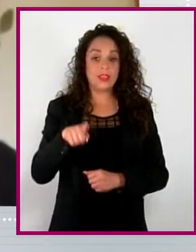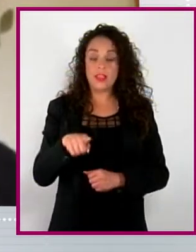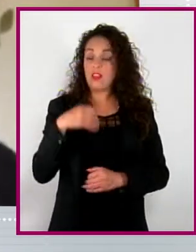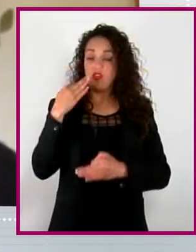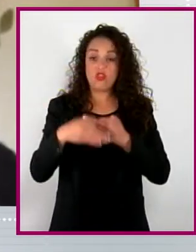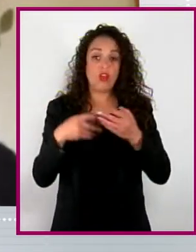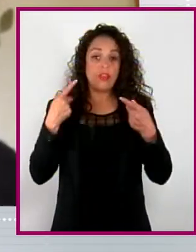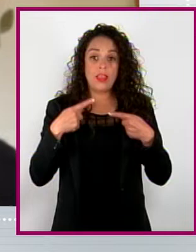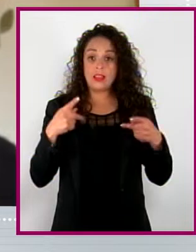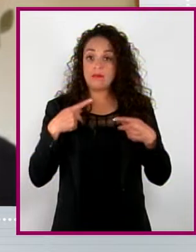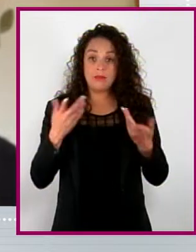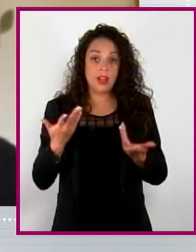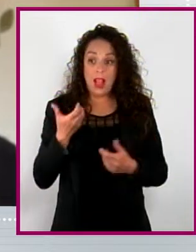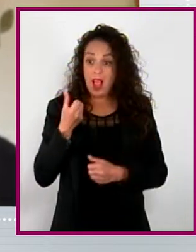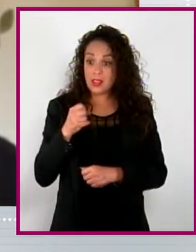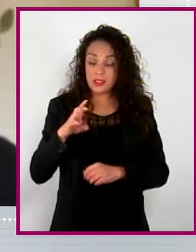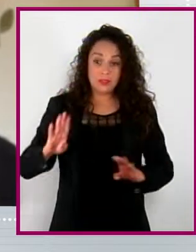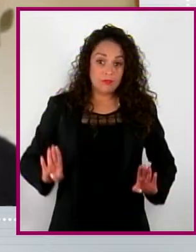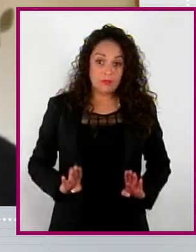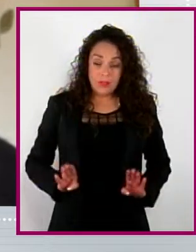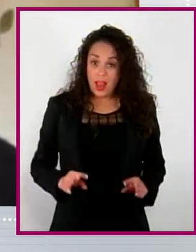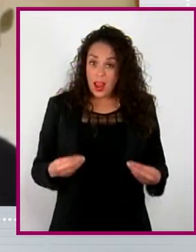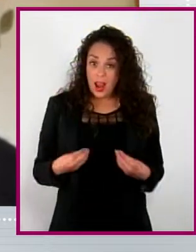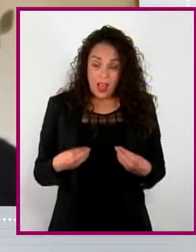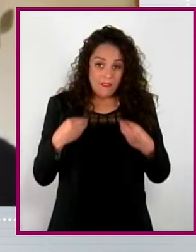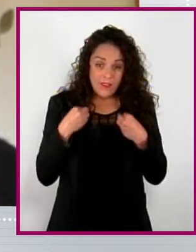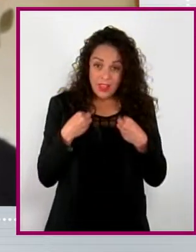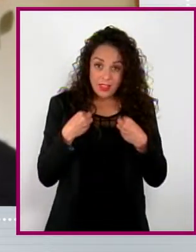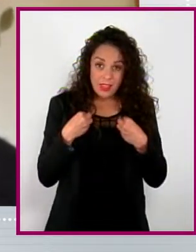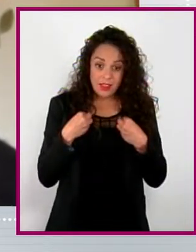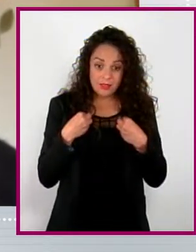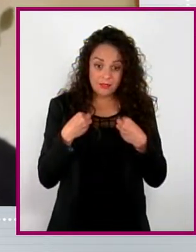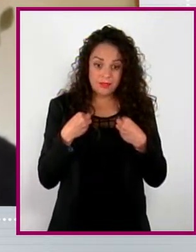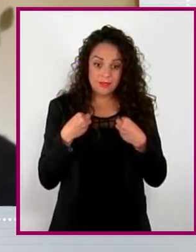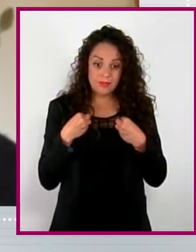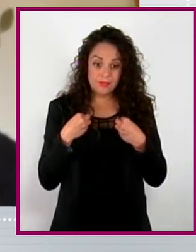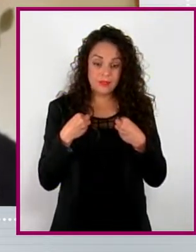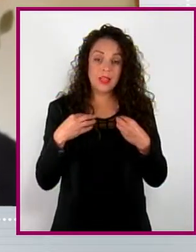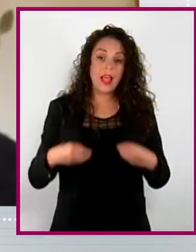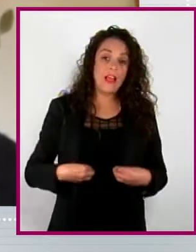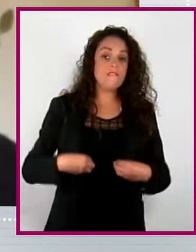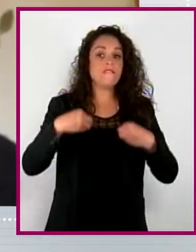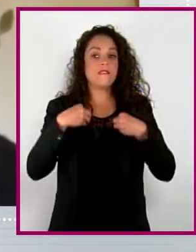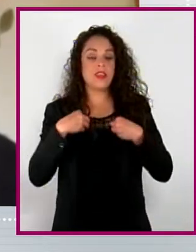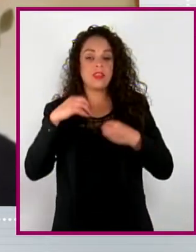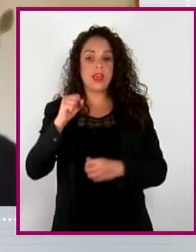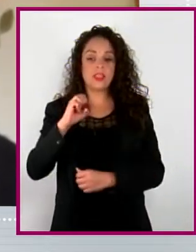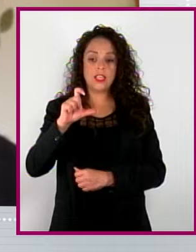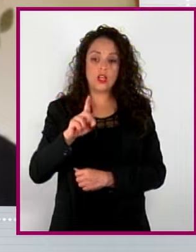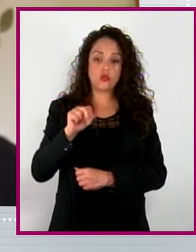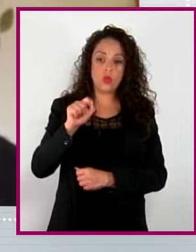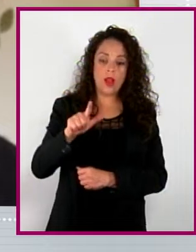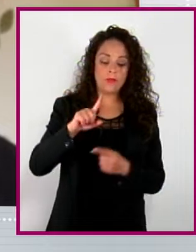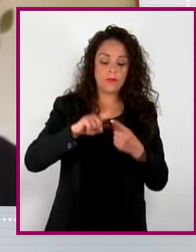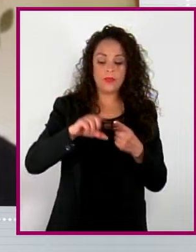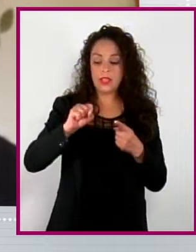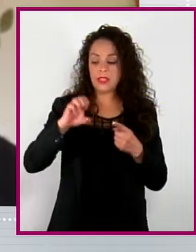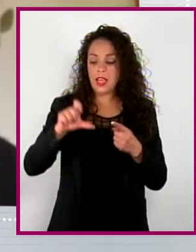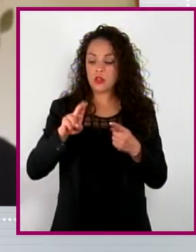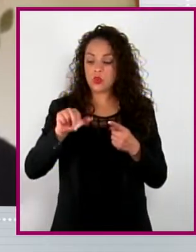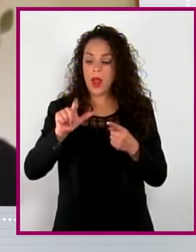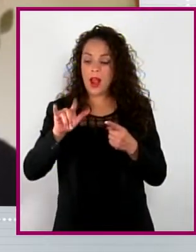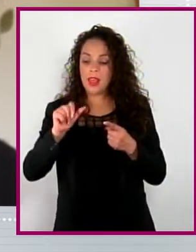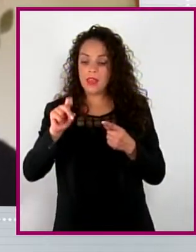las personas, y la vida sexual y la sexualidad es fuente de placer y